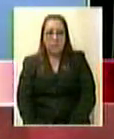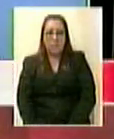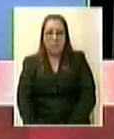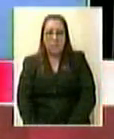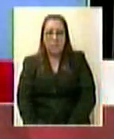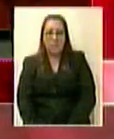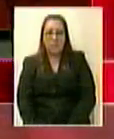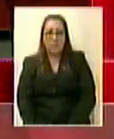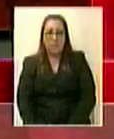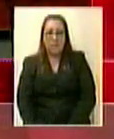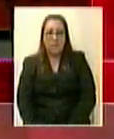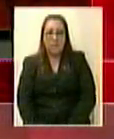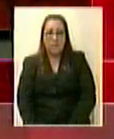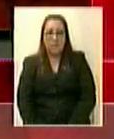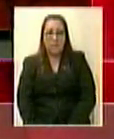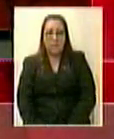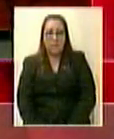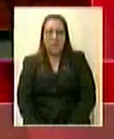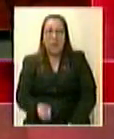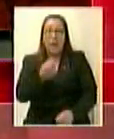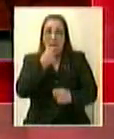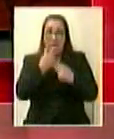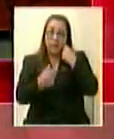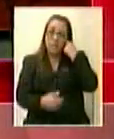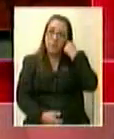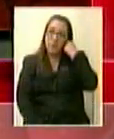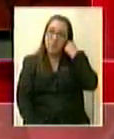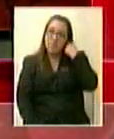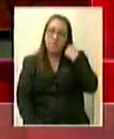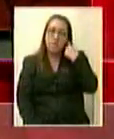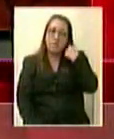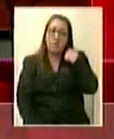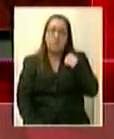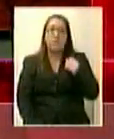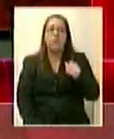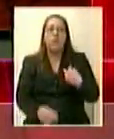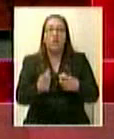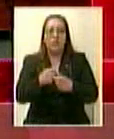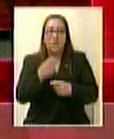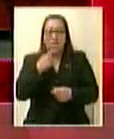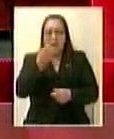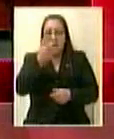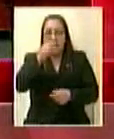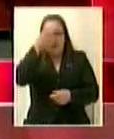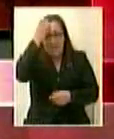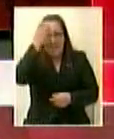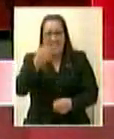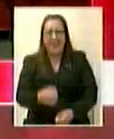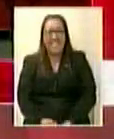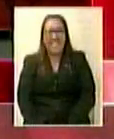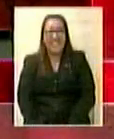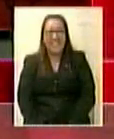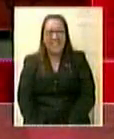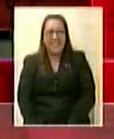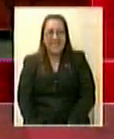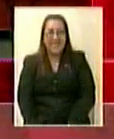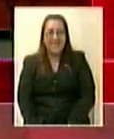Por si acaso estoy tomando naranja natural. Sé que algún congresista ha visto una gaseosa por ahí.